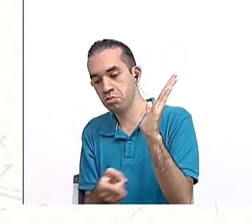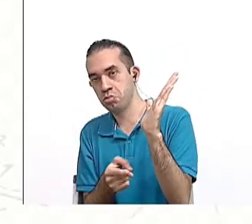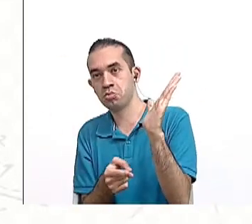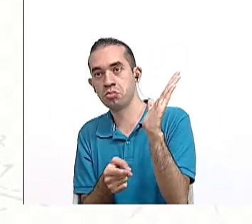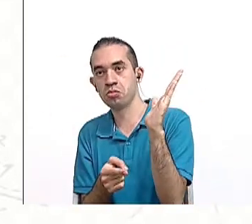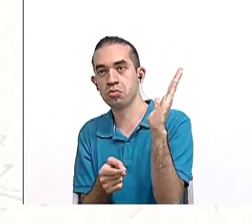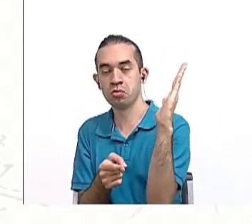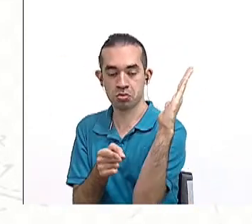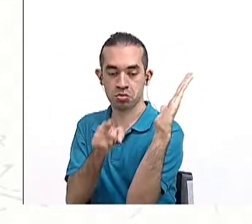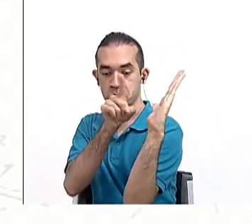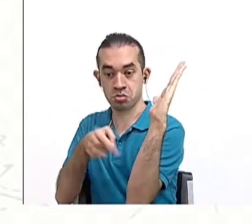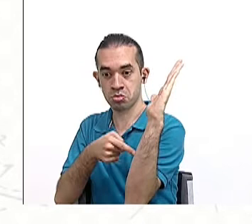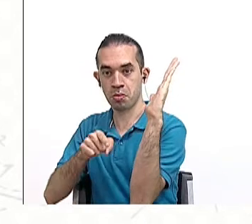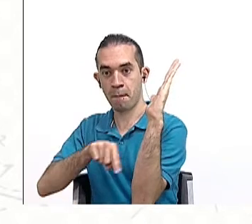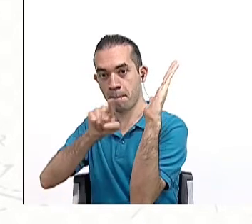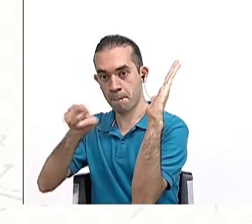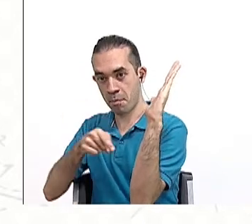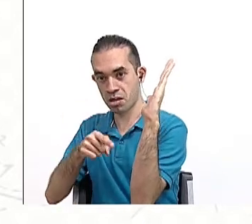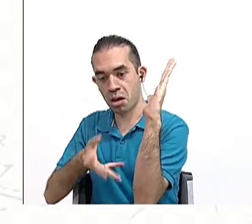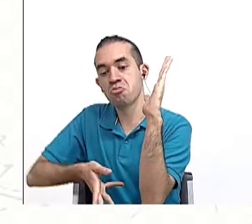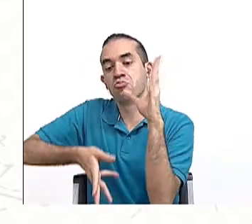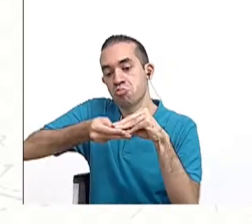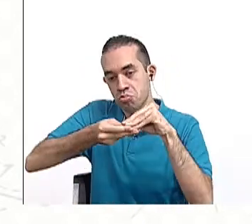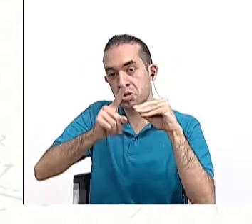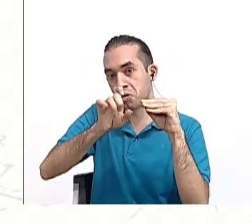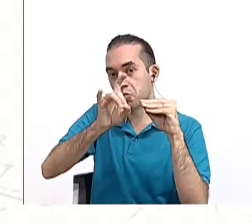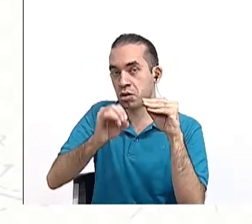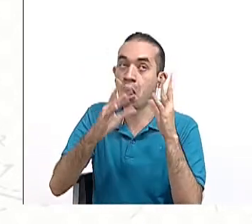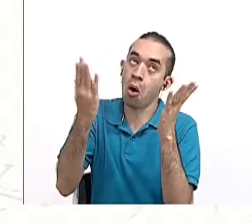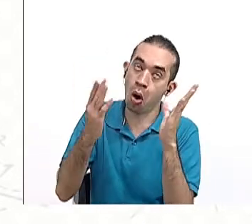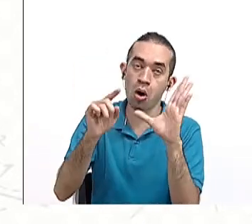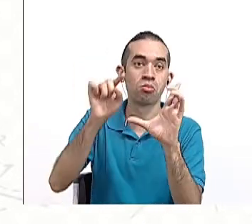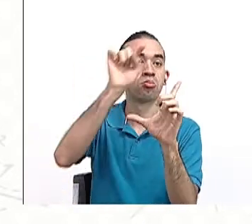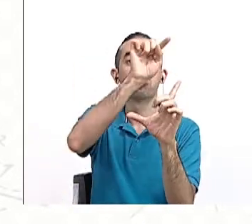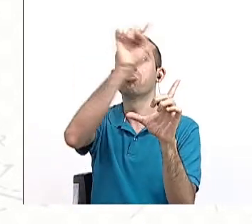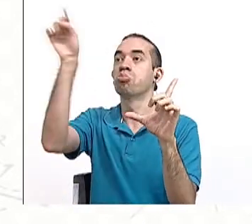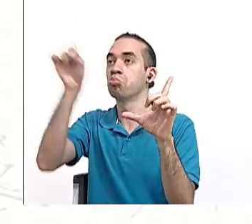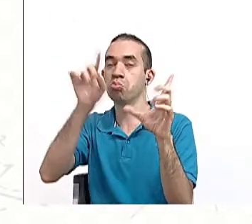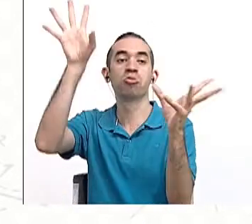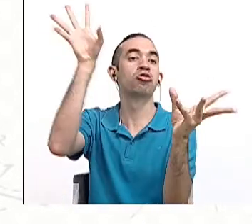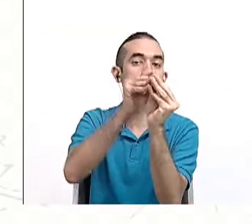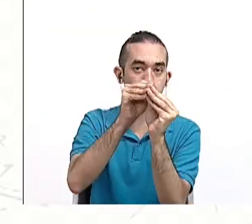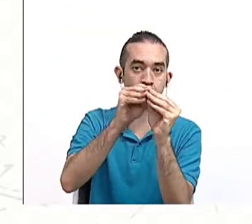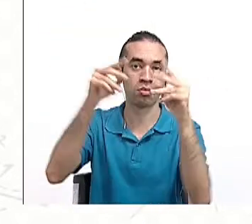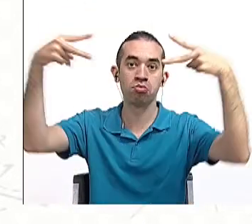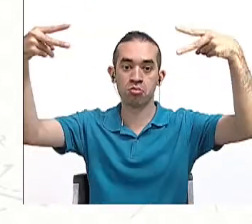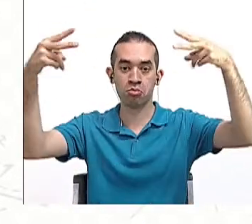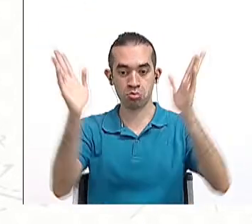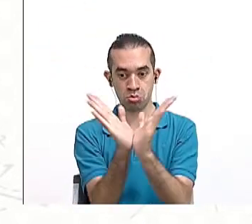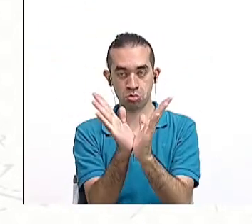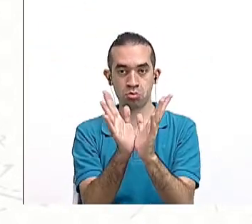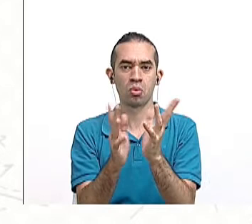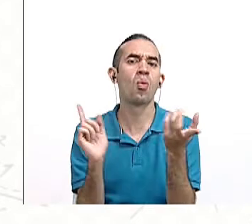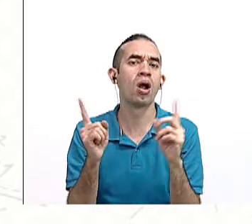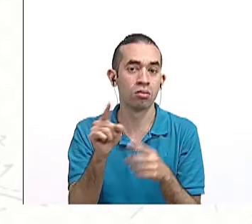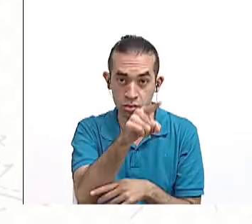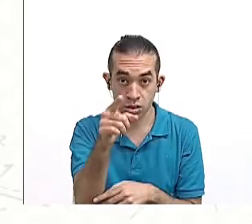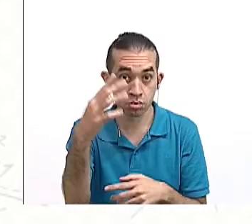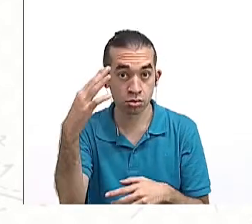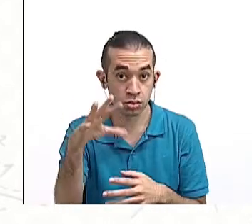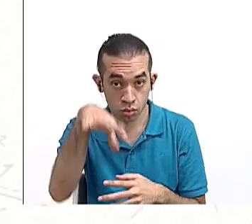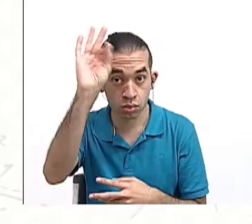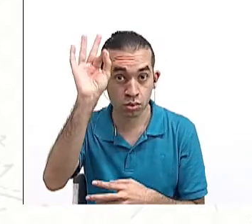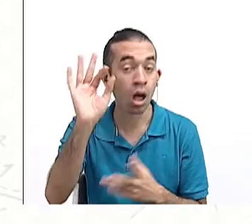llaman el beta o también con lo que es la suma a los ángulos internos cuál de las dos bueno solo porque ustedes lo quieren con la suma de